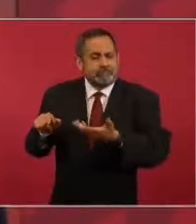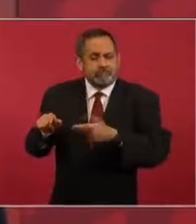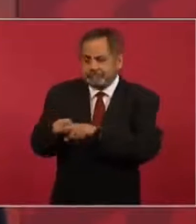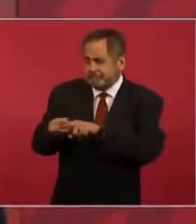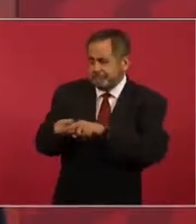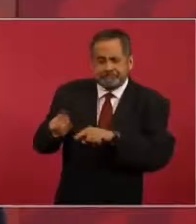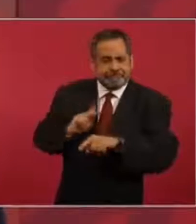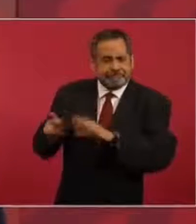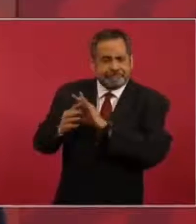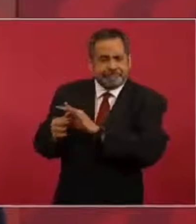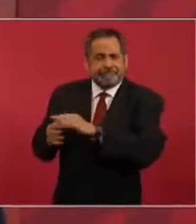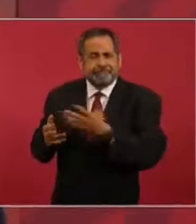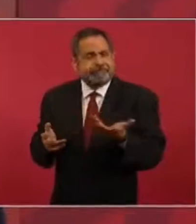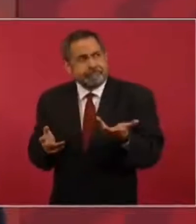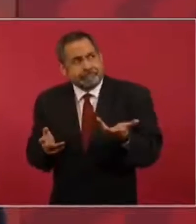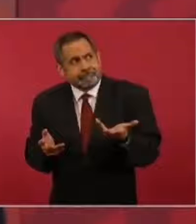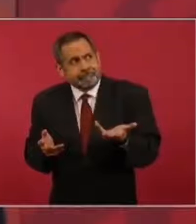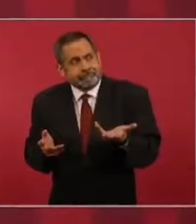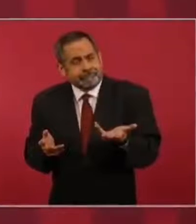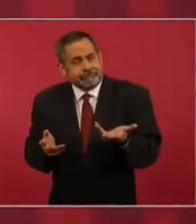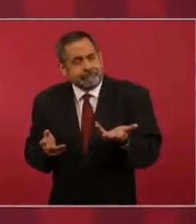hermanos centroamericanos